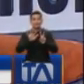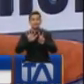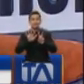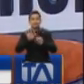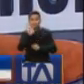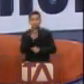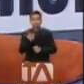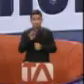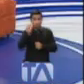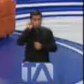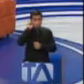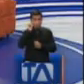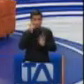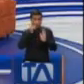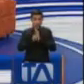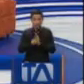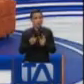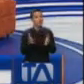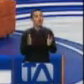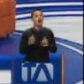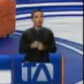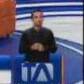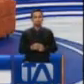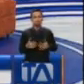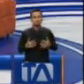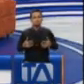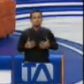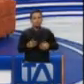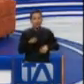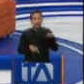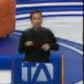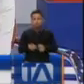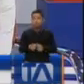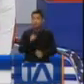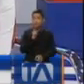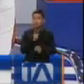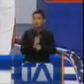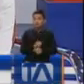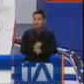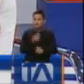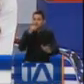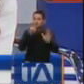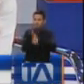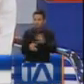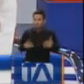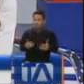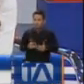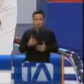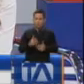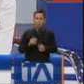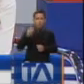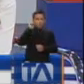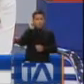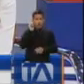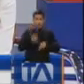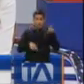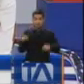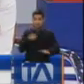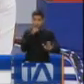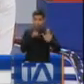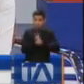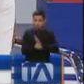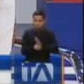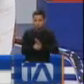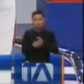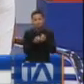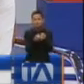no denuncia. Eso es terrible, ¿no? Hay el miedo a denunciar, pero también no solo es el miedo a denunciar. De las mujeres que denuncian,